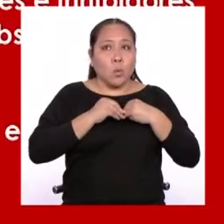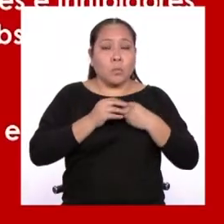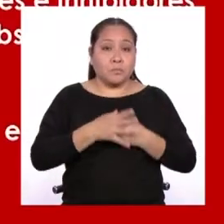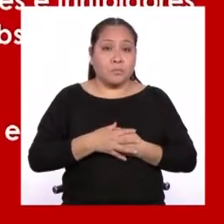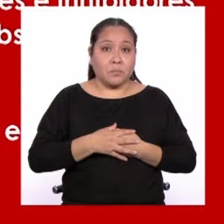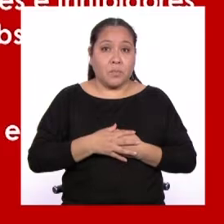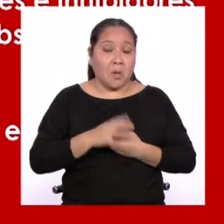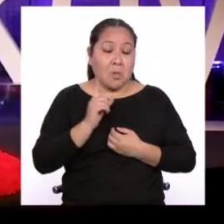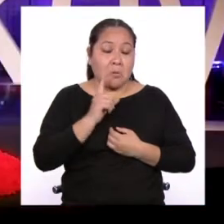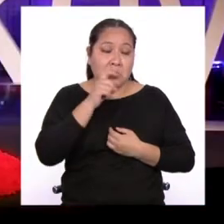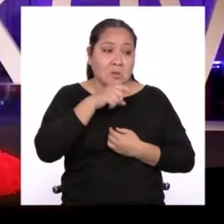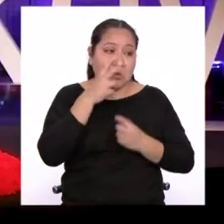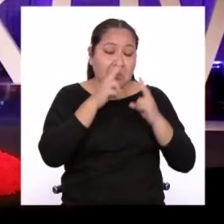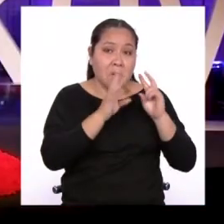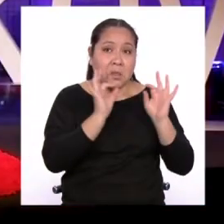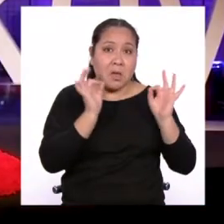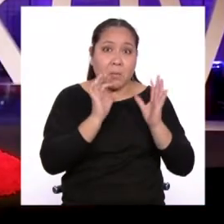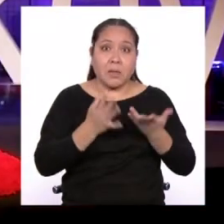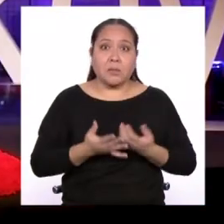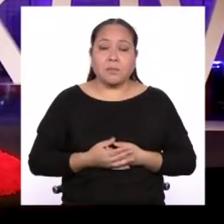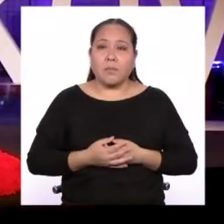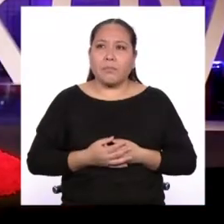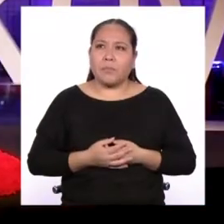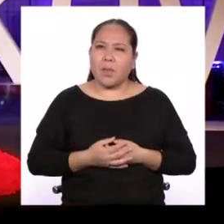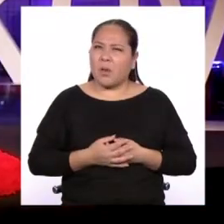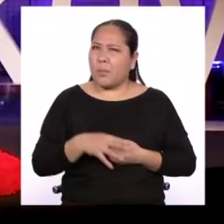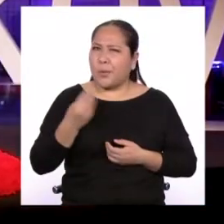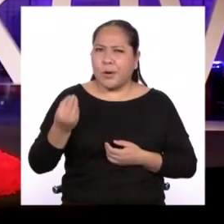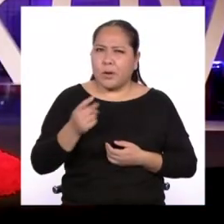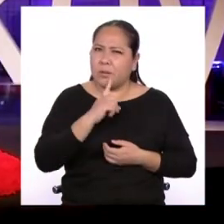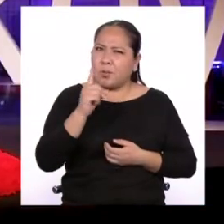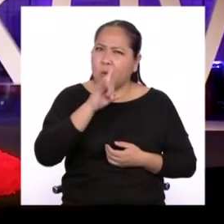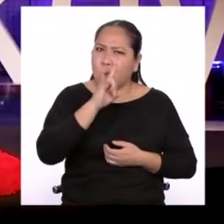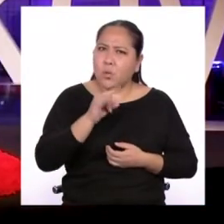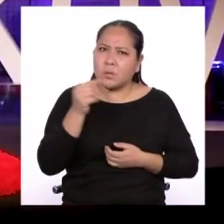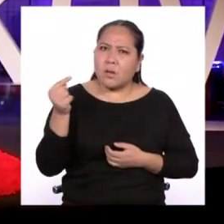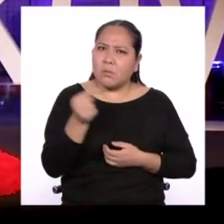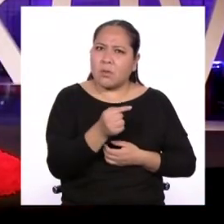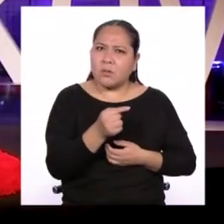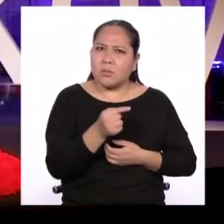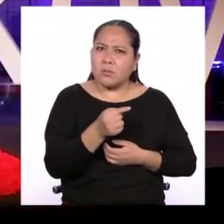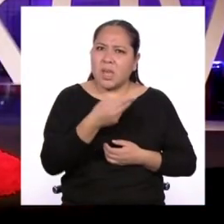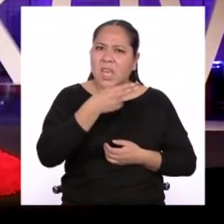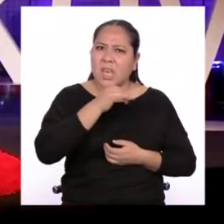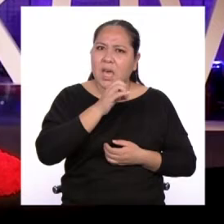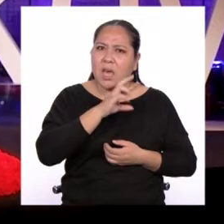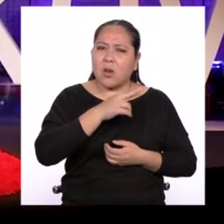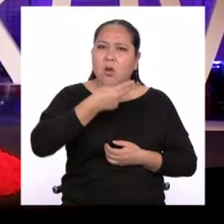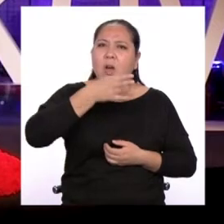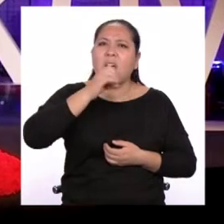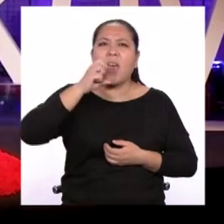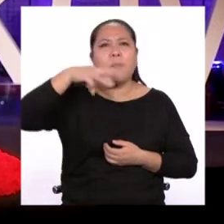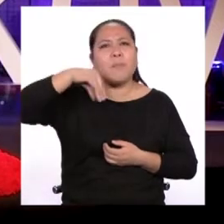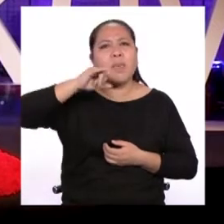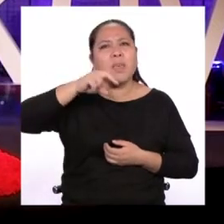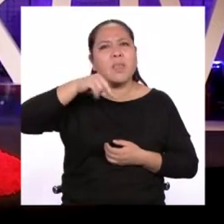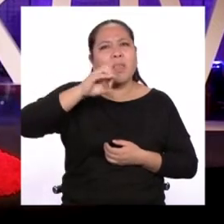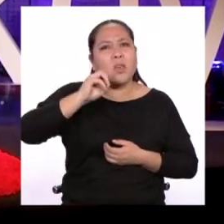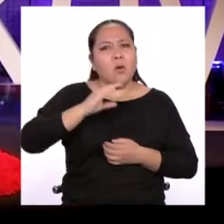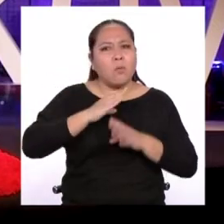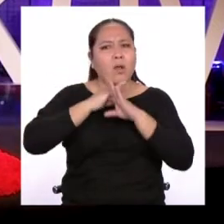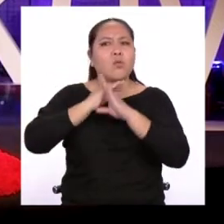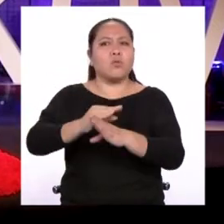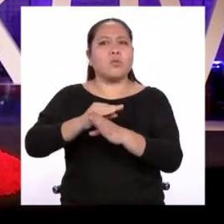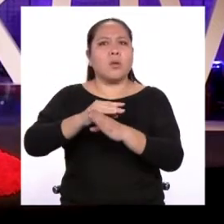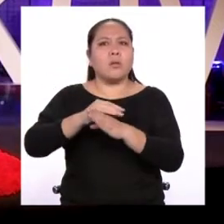de la absorción. ¿Por qué no utilizamos hierro hemínico en nuestra lucha contra